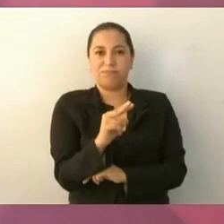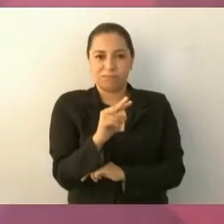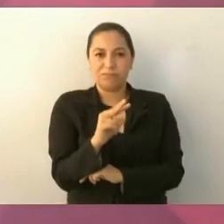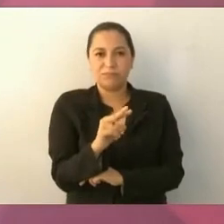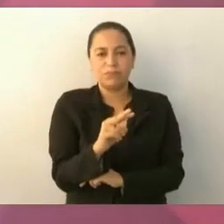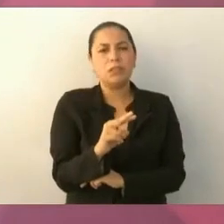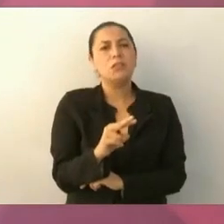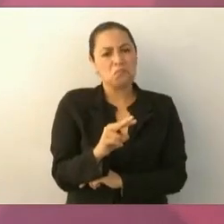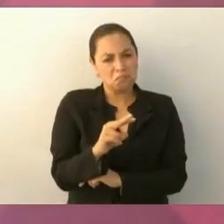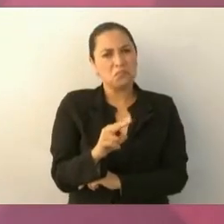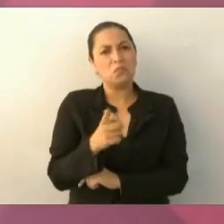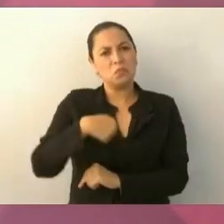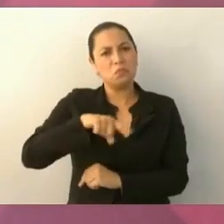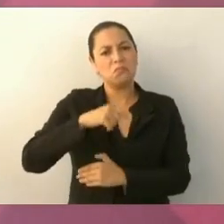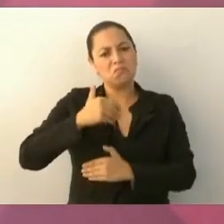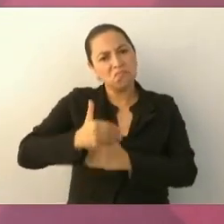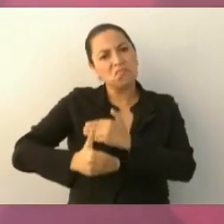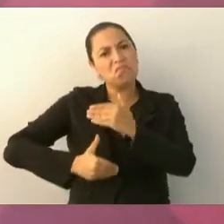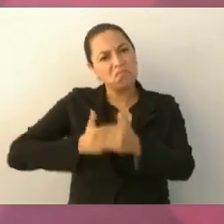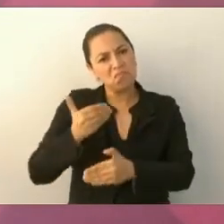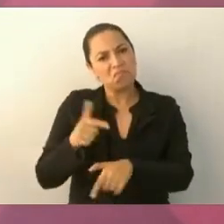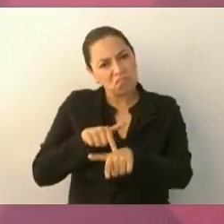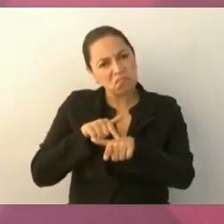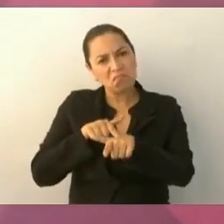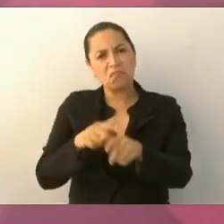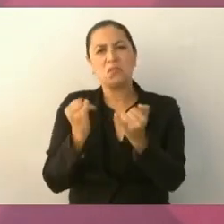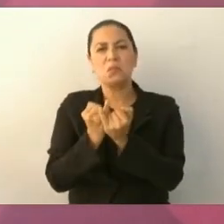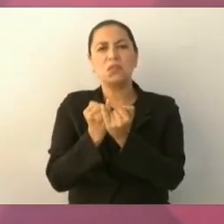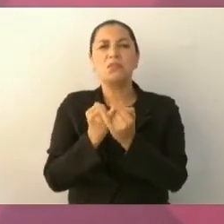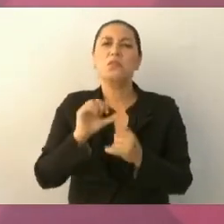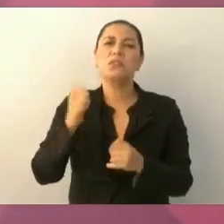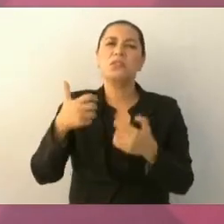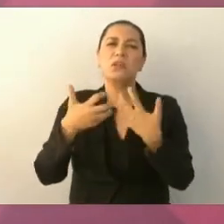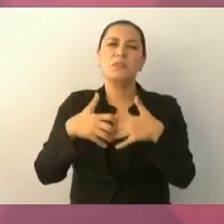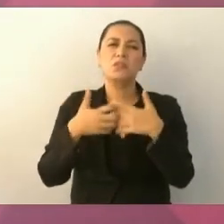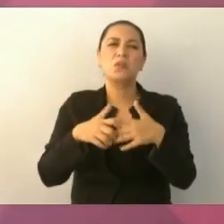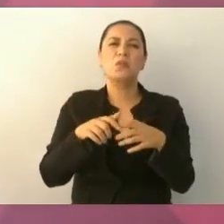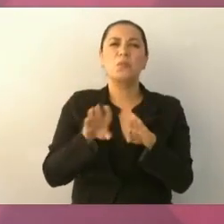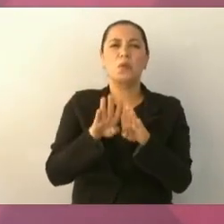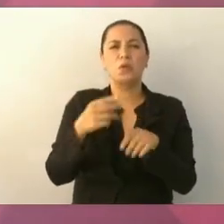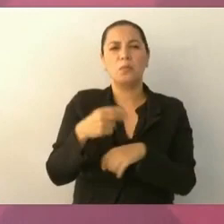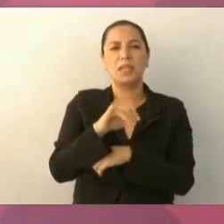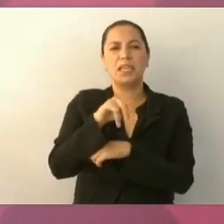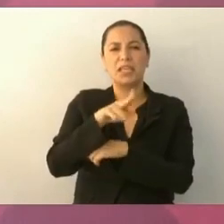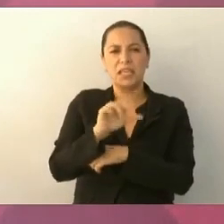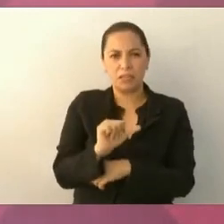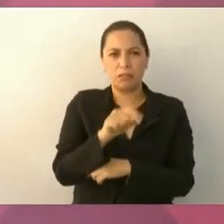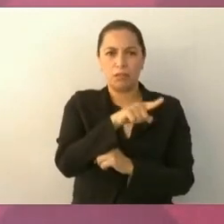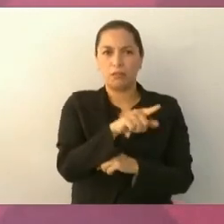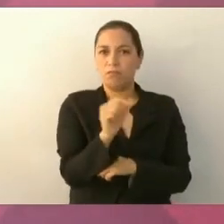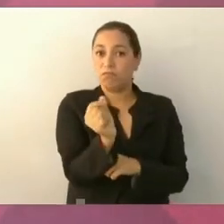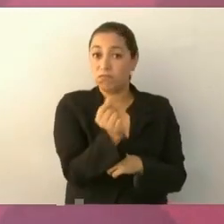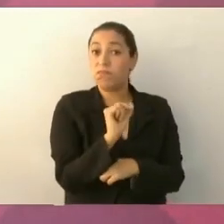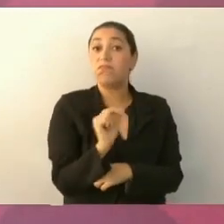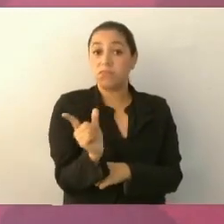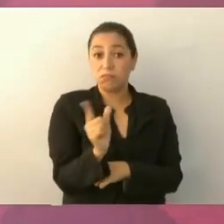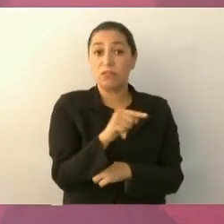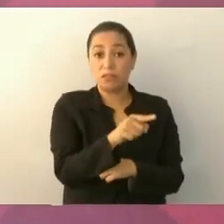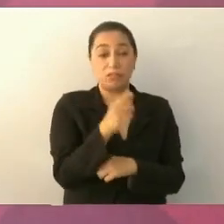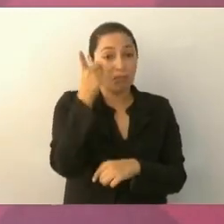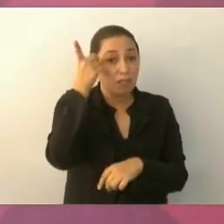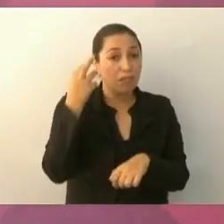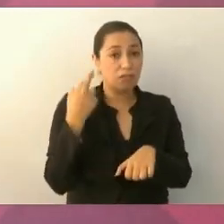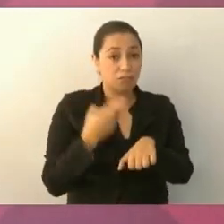continuar adelante. Además, empresas como ICA, que son muy profesionales, con la directiva,